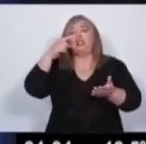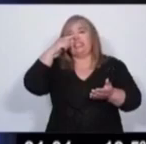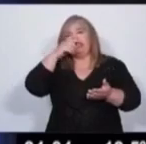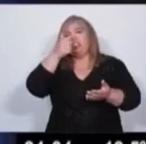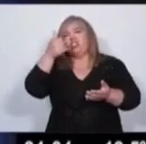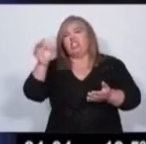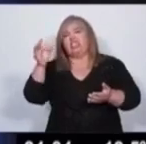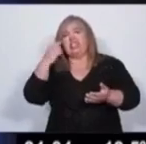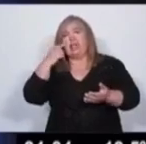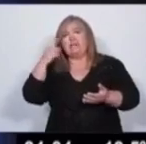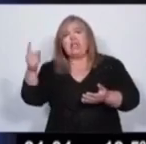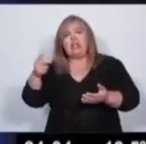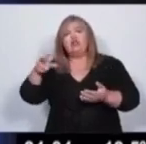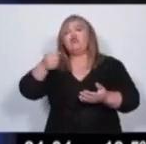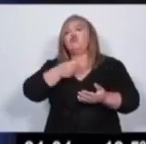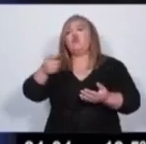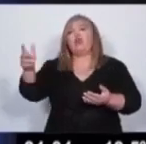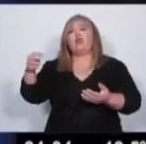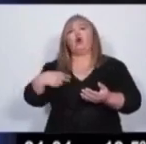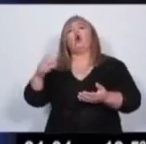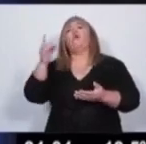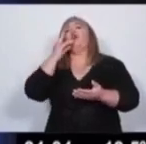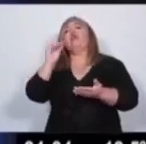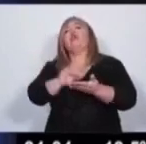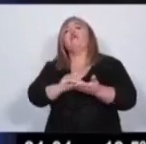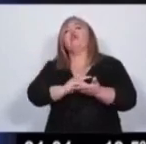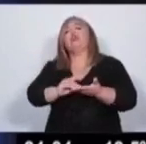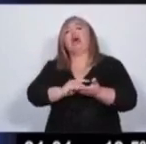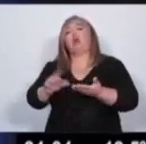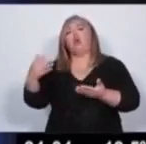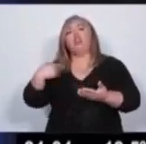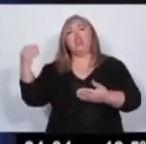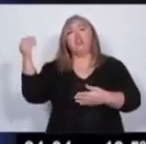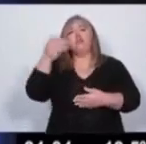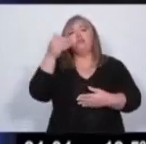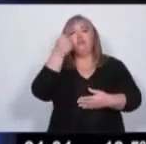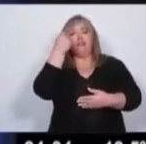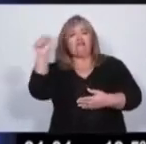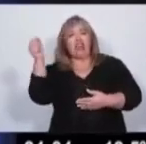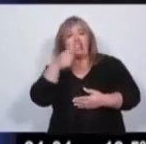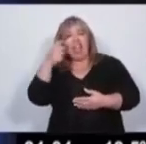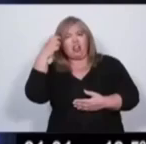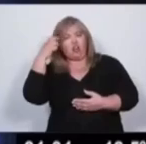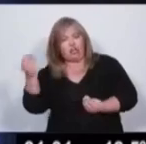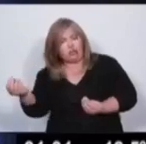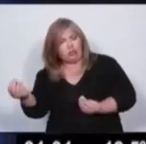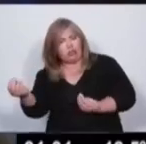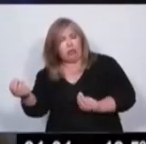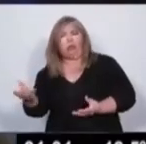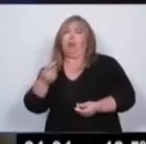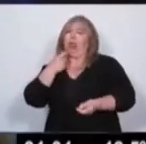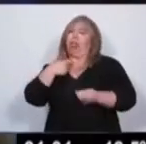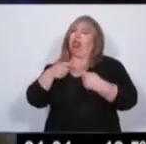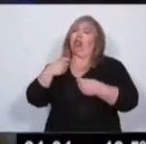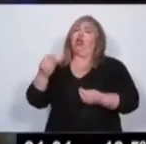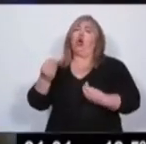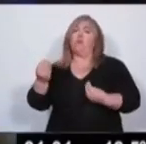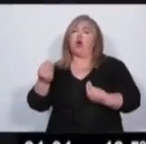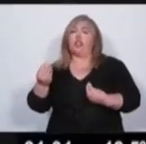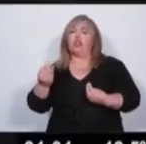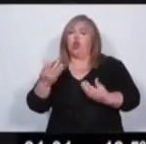mil pesos de bolsillo como diputado nacional y no cumple eso tenemos que terminar con la hipocresía política Gracias